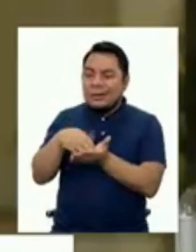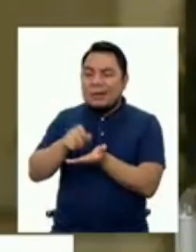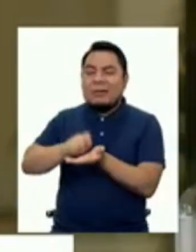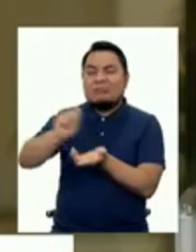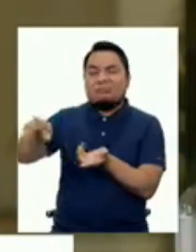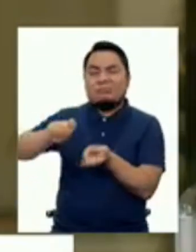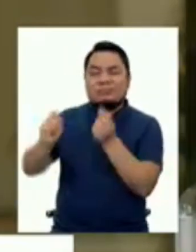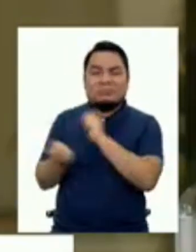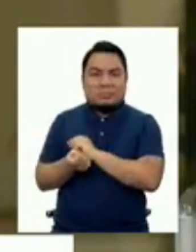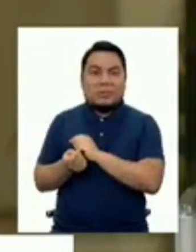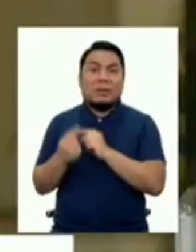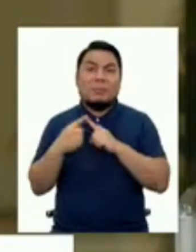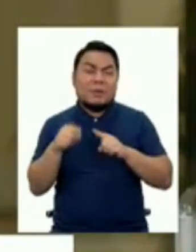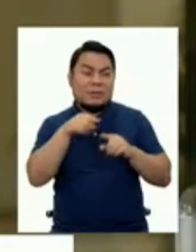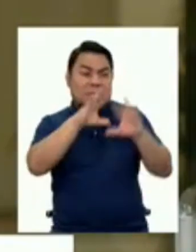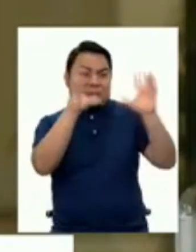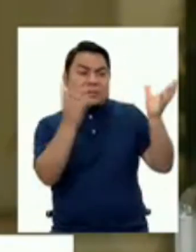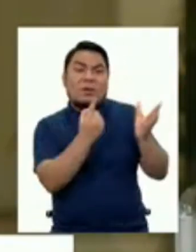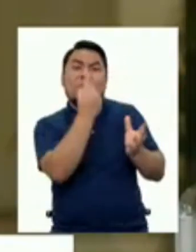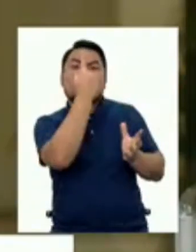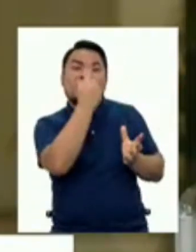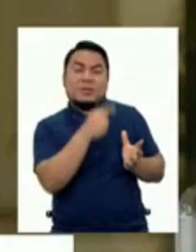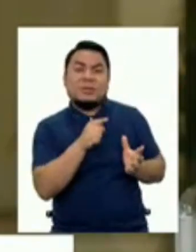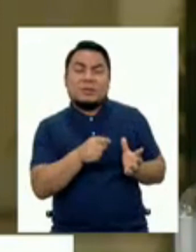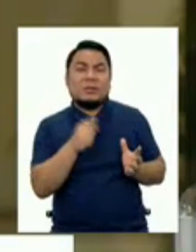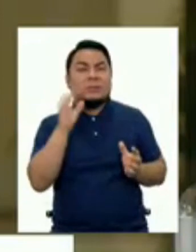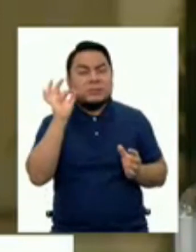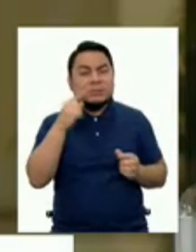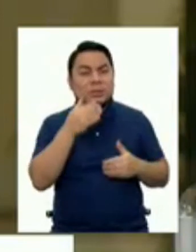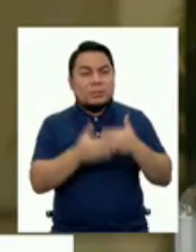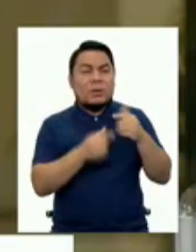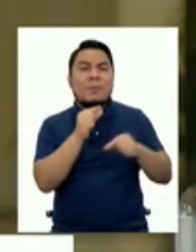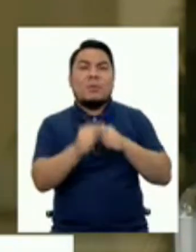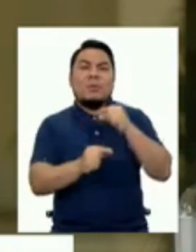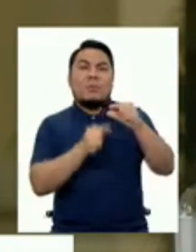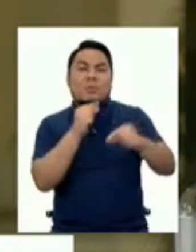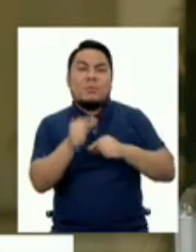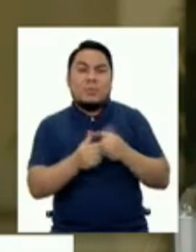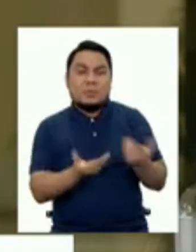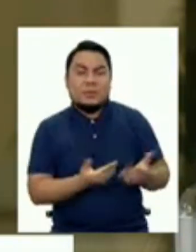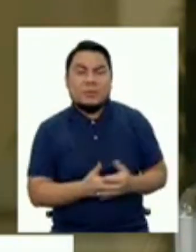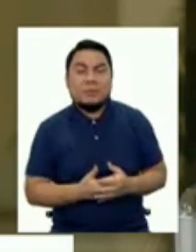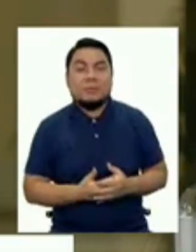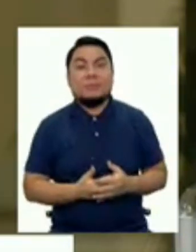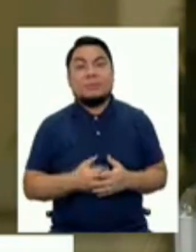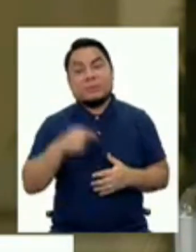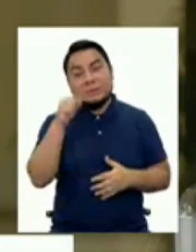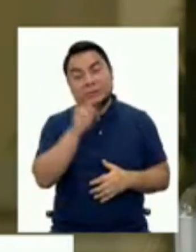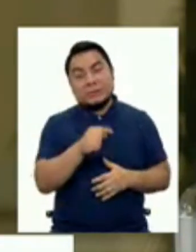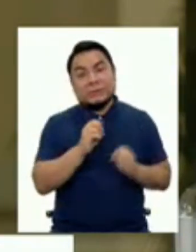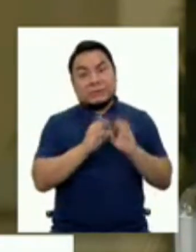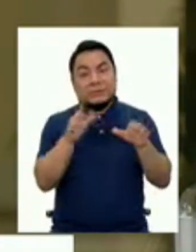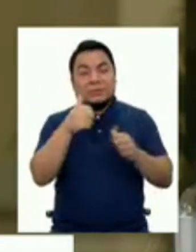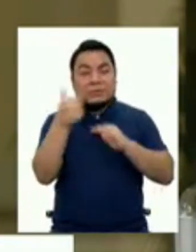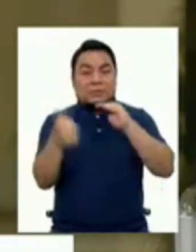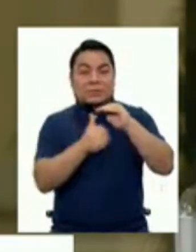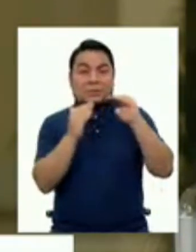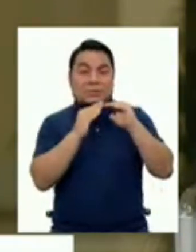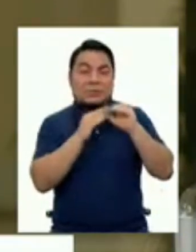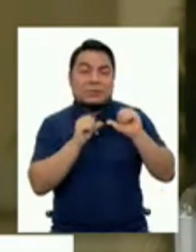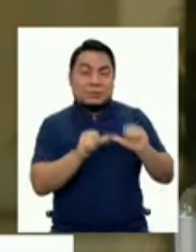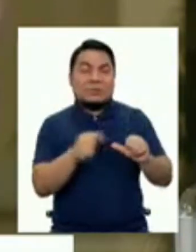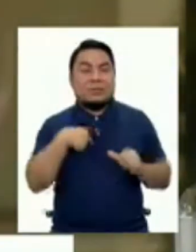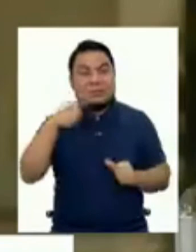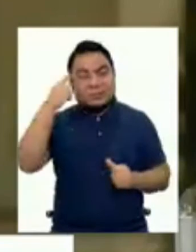solo. Y lo hemos ido deteriorando con nuestras acciones poco a poco, ¿no? Y estos días de cuarentena hemos visto que ha